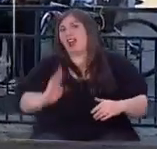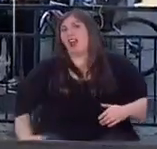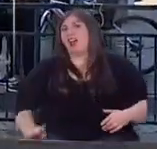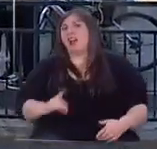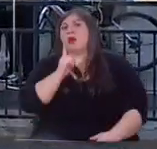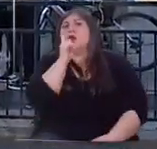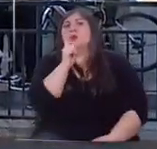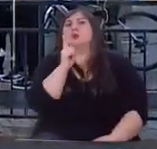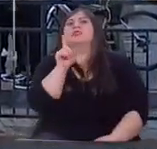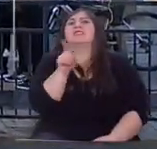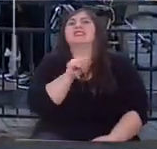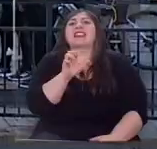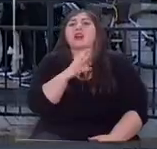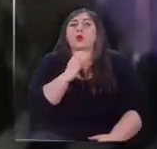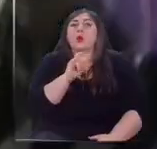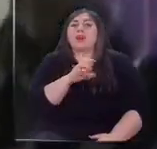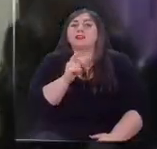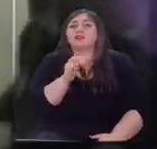un secuestro.